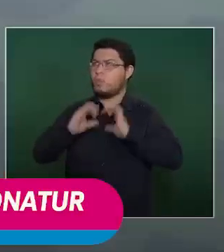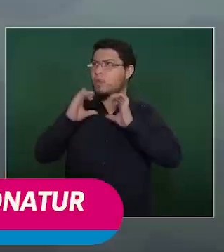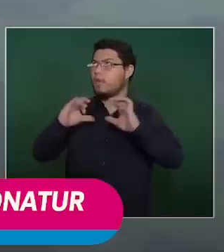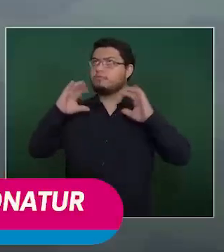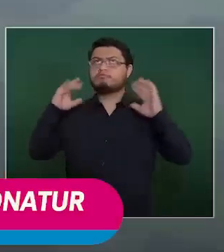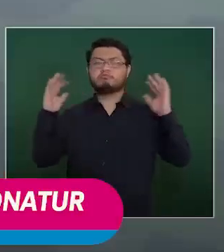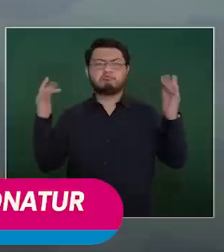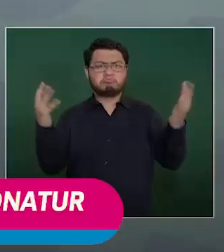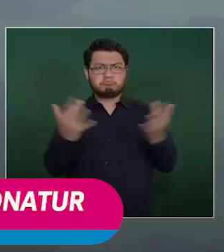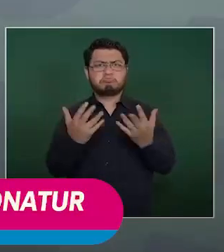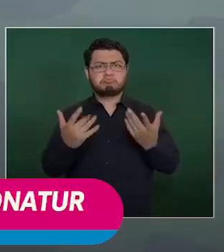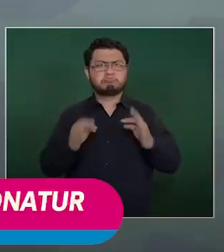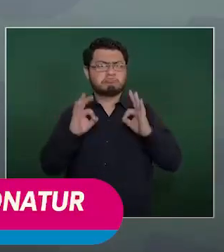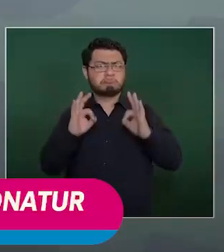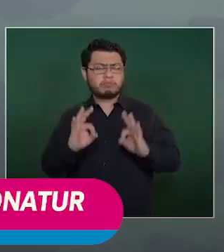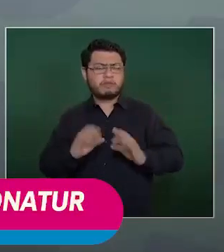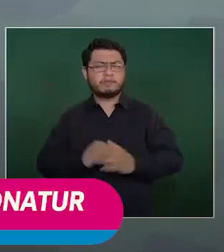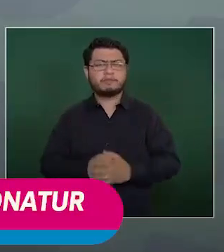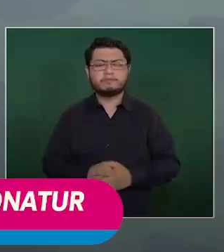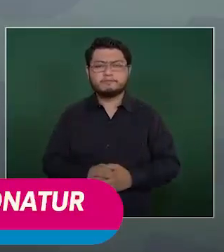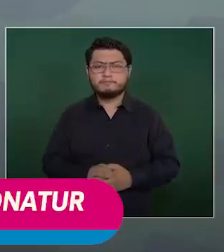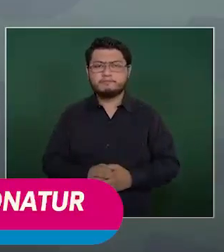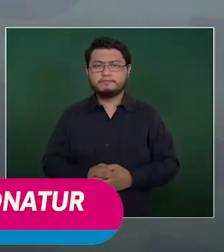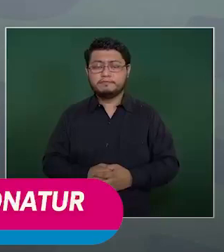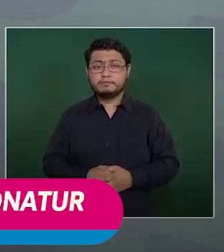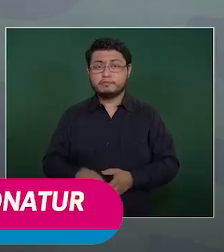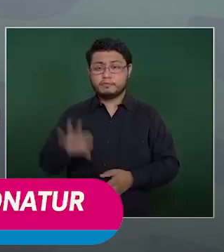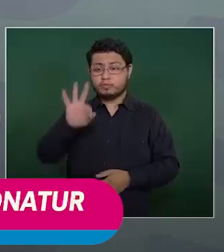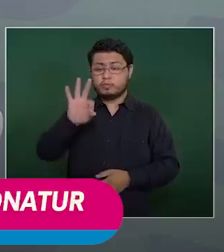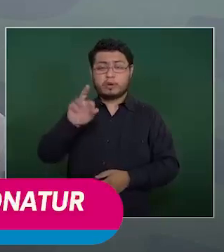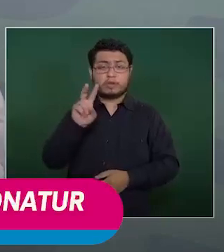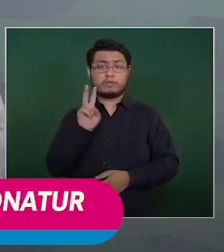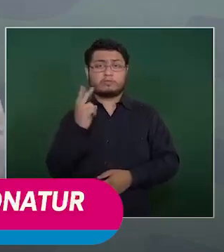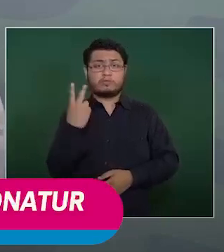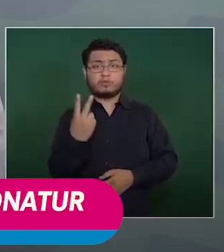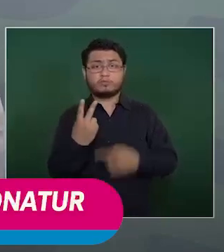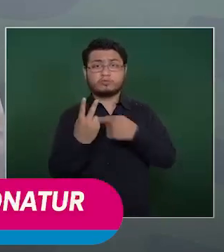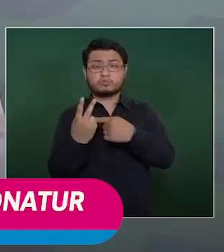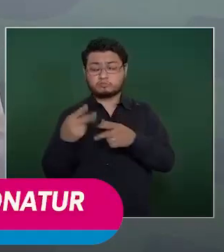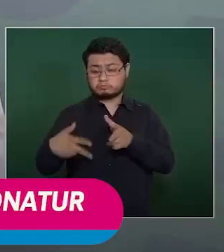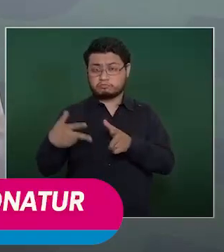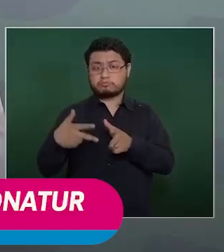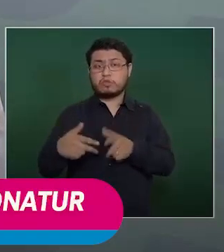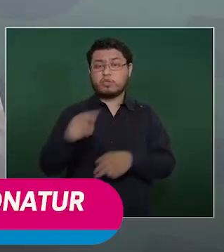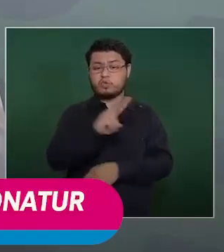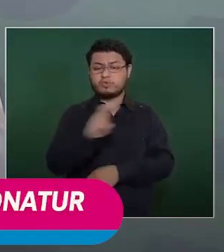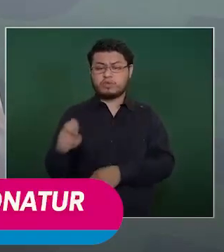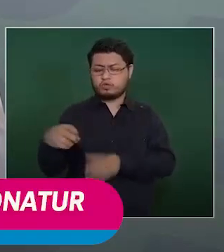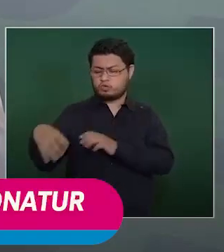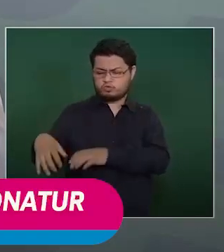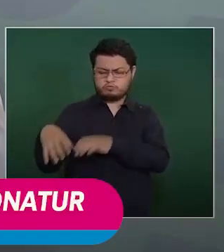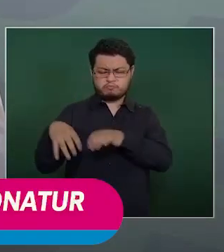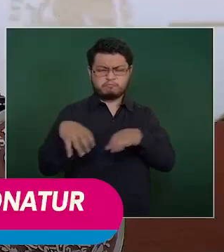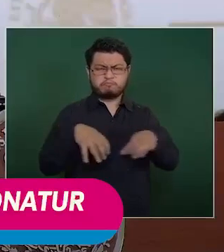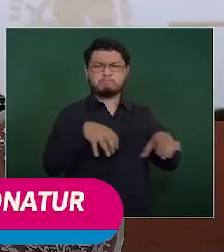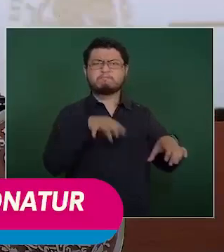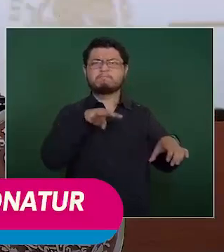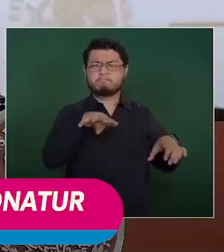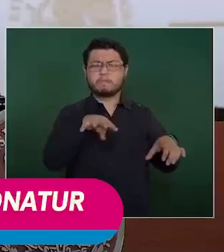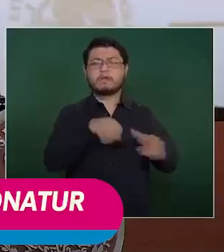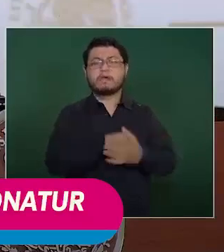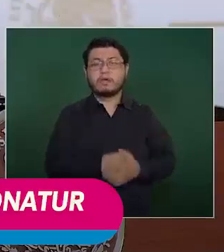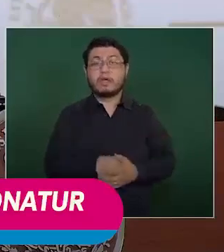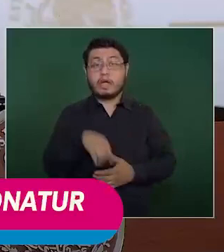en el sur-sureste. Los 42 trenes sumarán 219 vagones y en la ruta contarán con